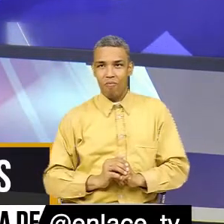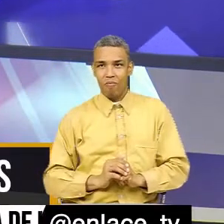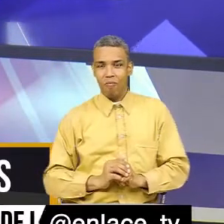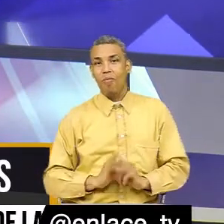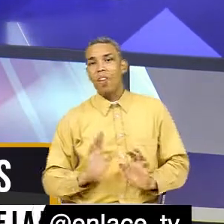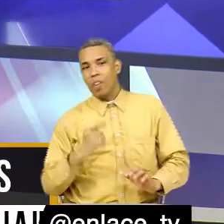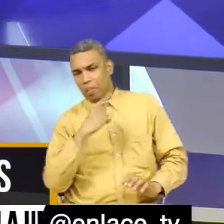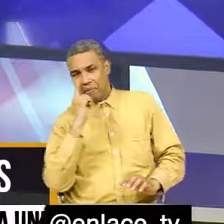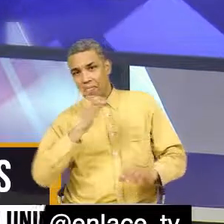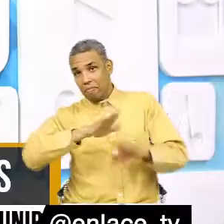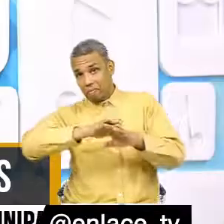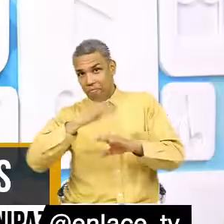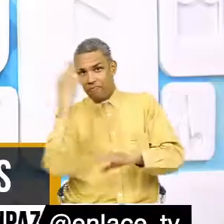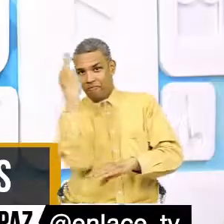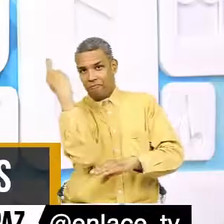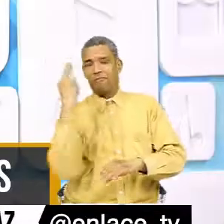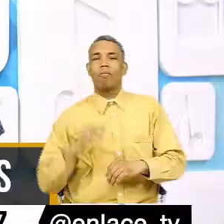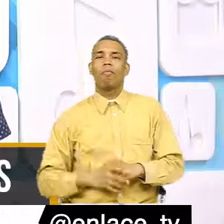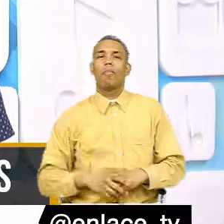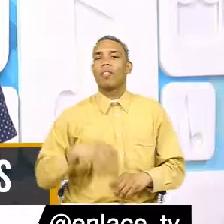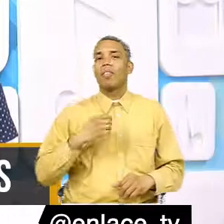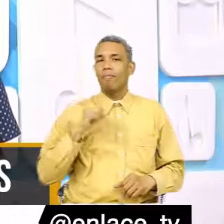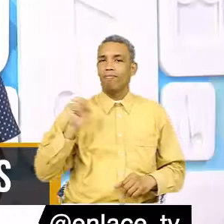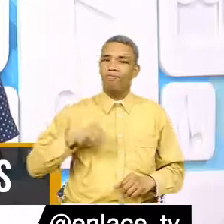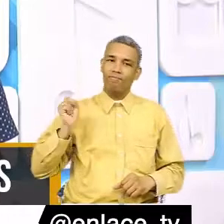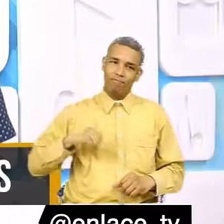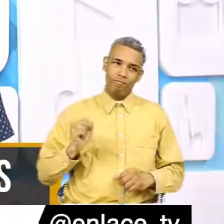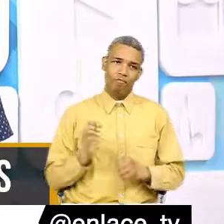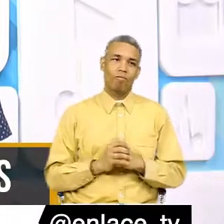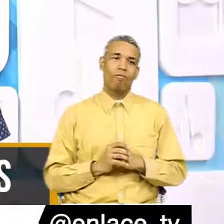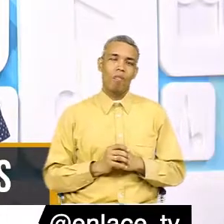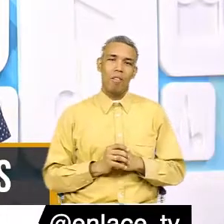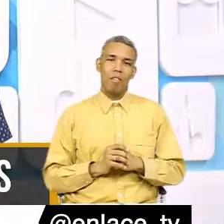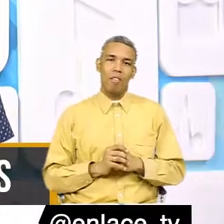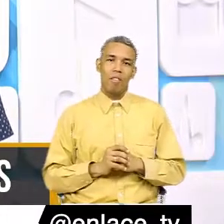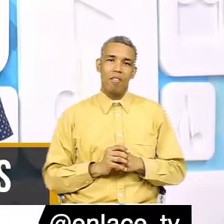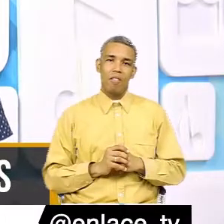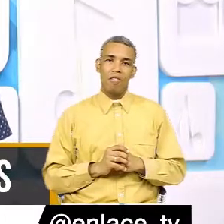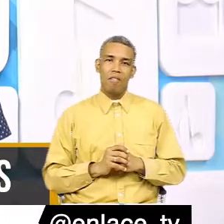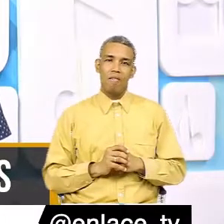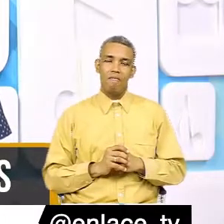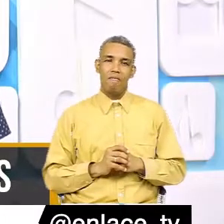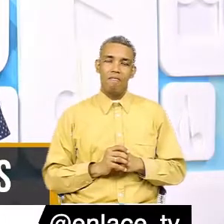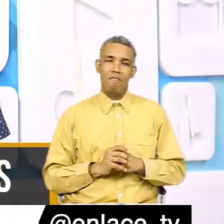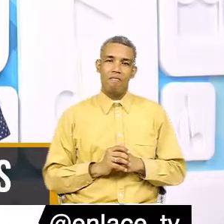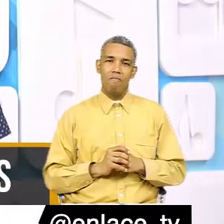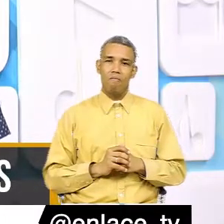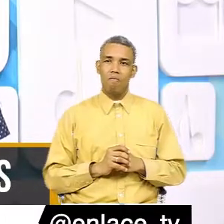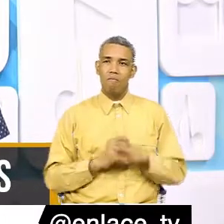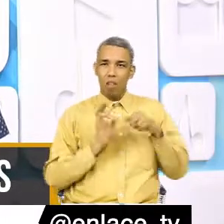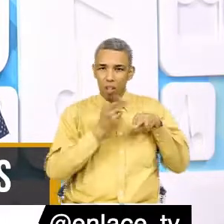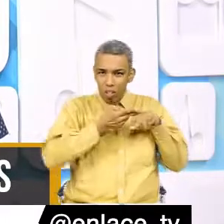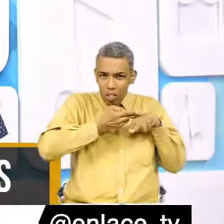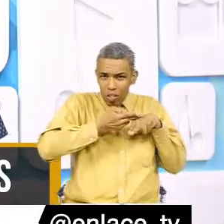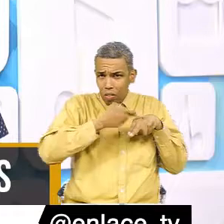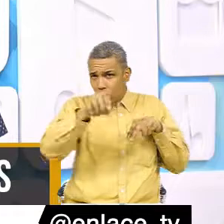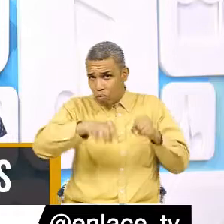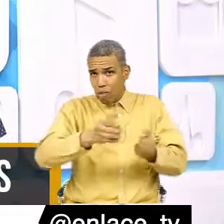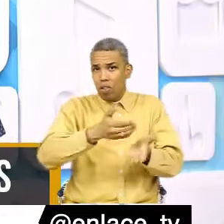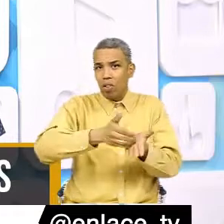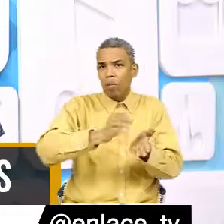como gerente del club. Sí, están todos cordialmente invitados. Recuerden, la boleta para socios, 35 mil